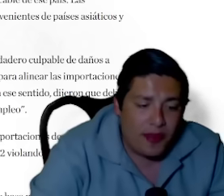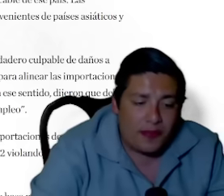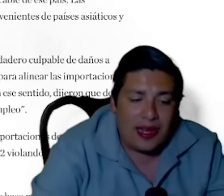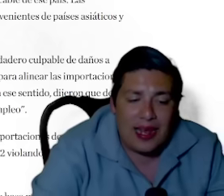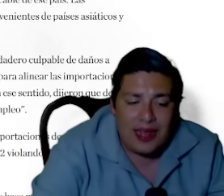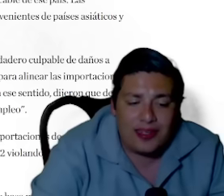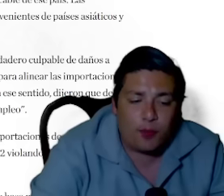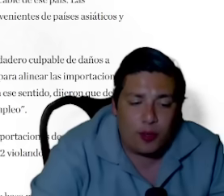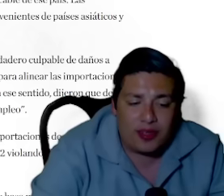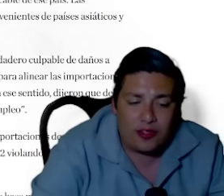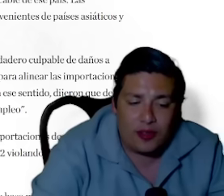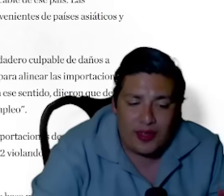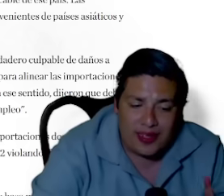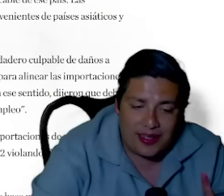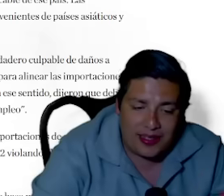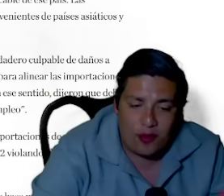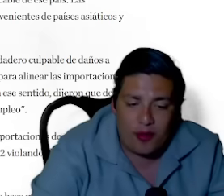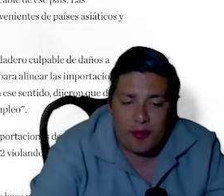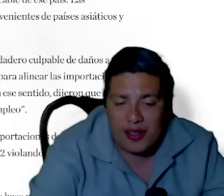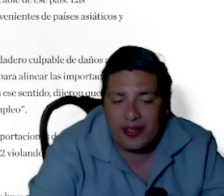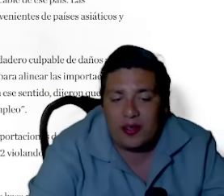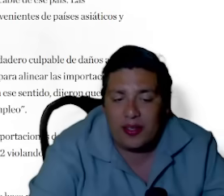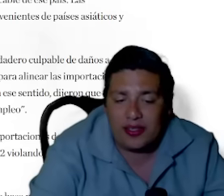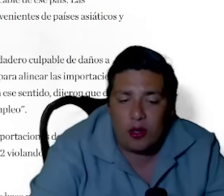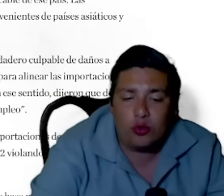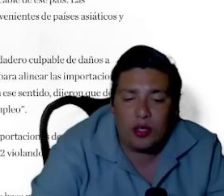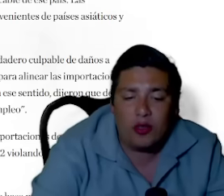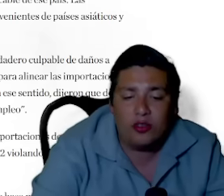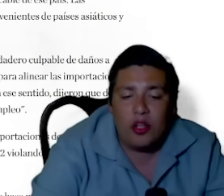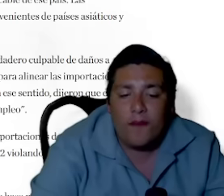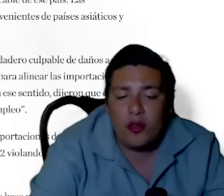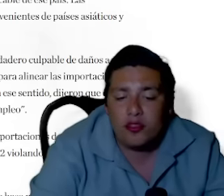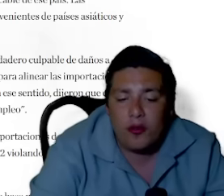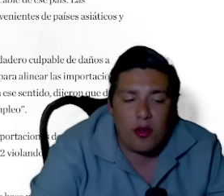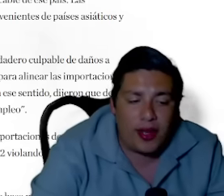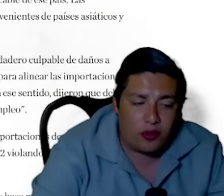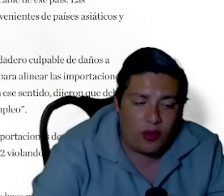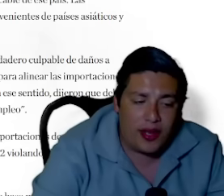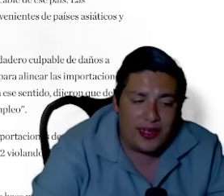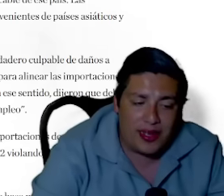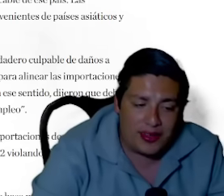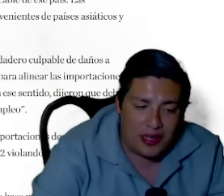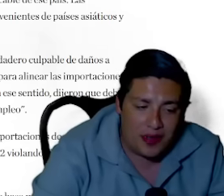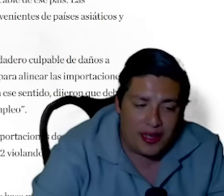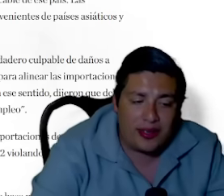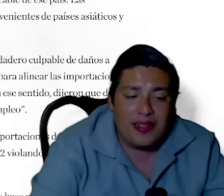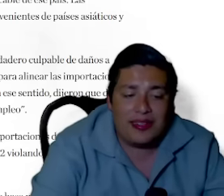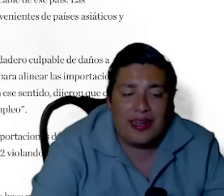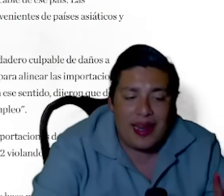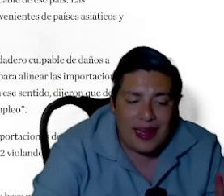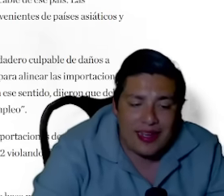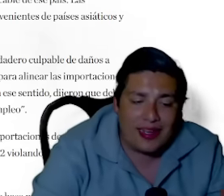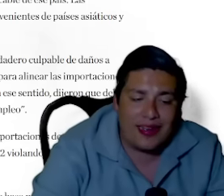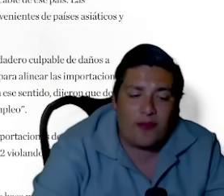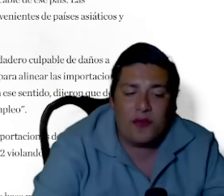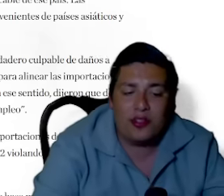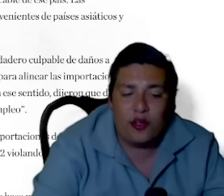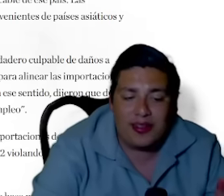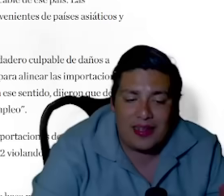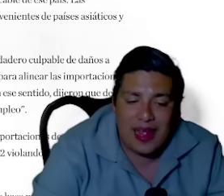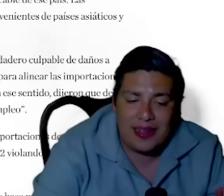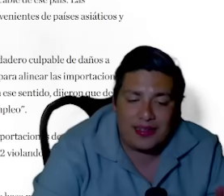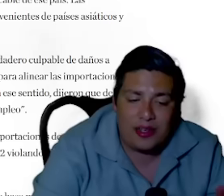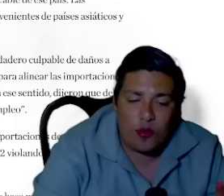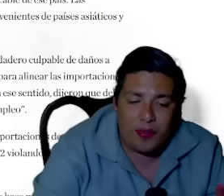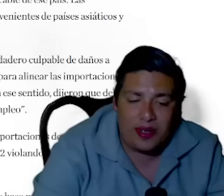defendieron que las exportaciones de acero de México a Estados Unidos no son violatorias del temec se realizan en